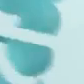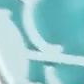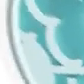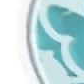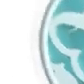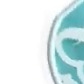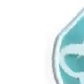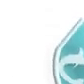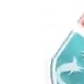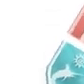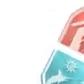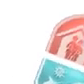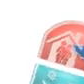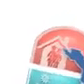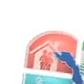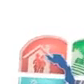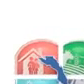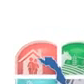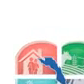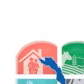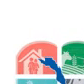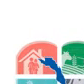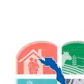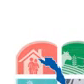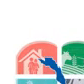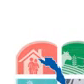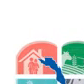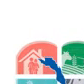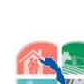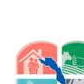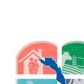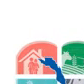Gobierno de Baja California Sur, mejor futuro.